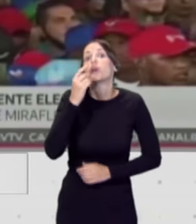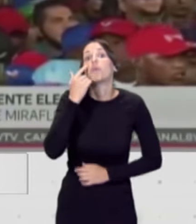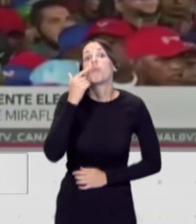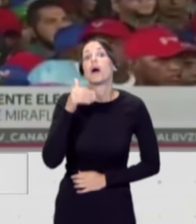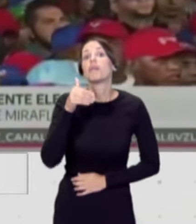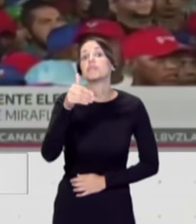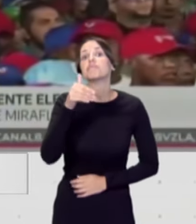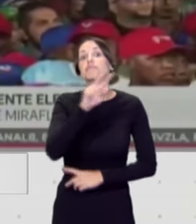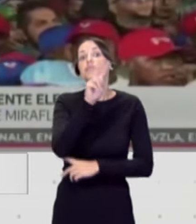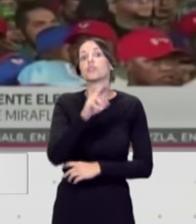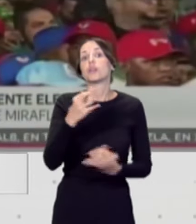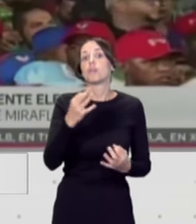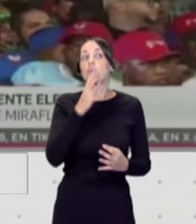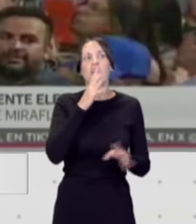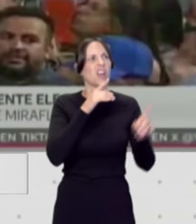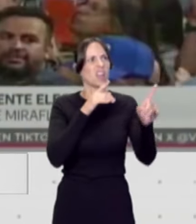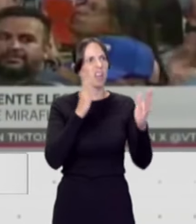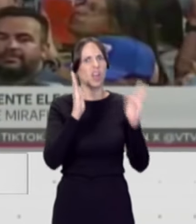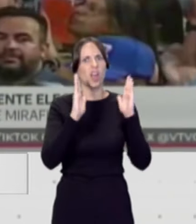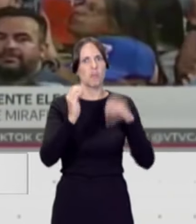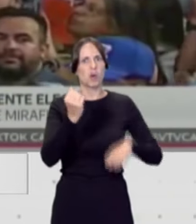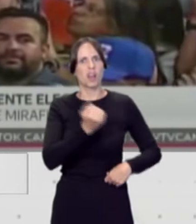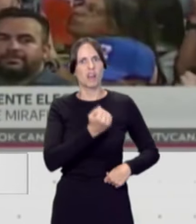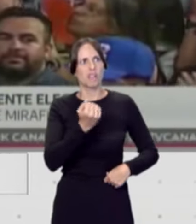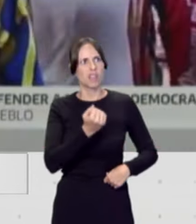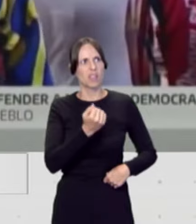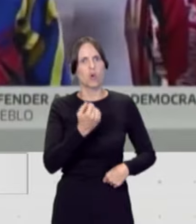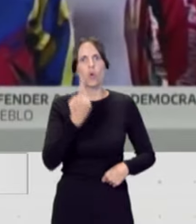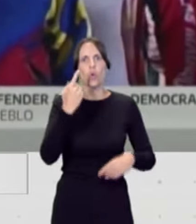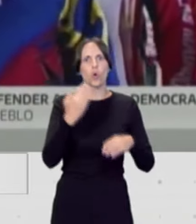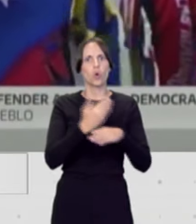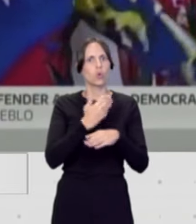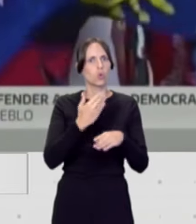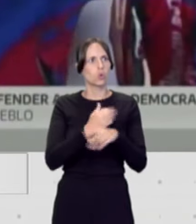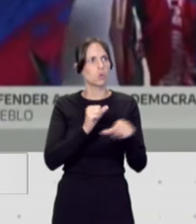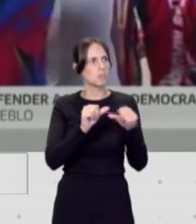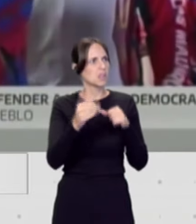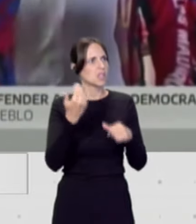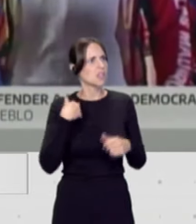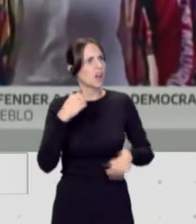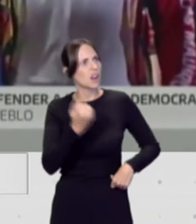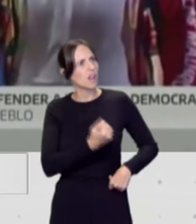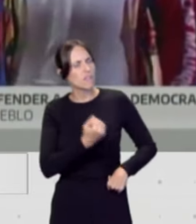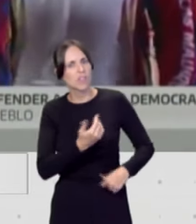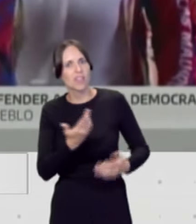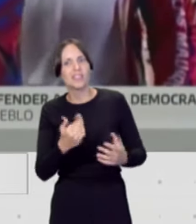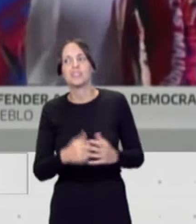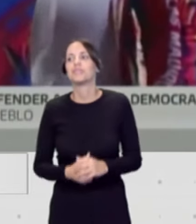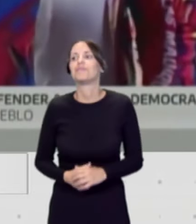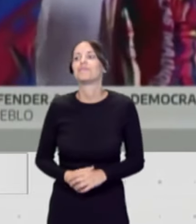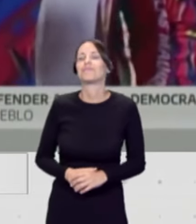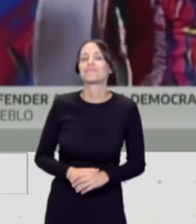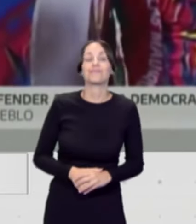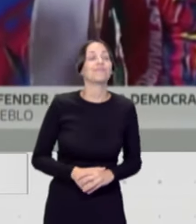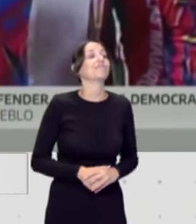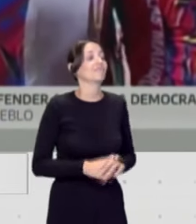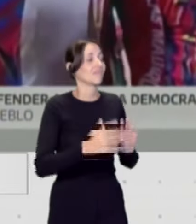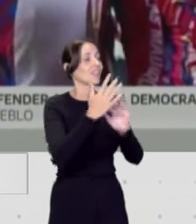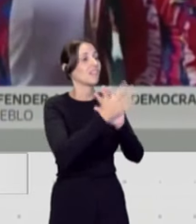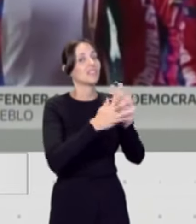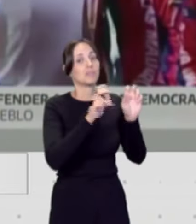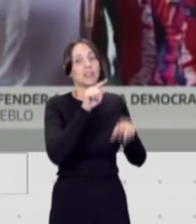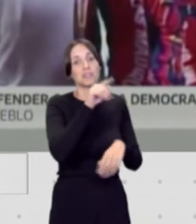que por cierto está de Navidades, ¿no? Ya está en Navidades, desde el 1 de octubre. Venezuela ya está en Navidad. Sí, creo que además se referían a ese asunto. Bueno, pues que disfruten.